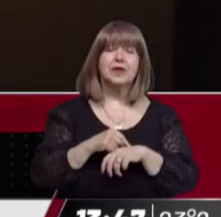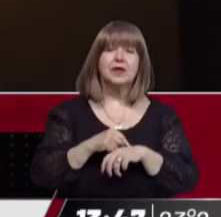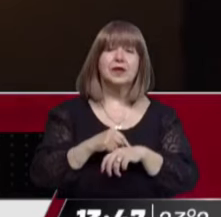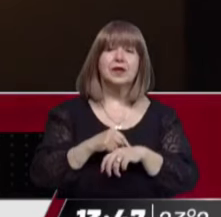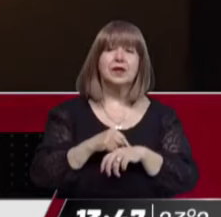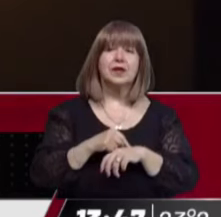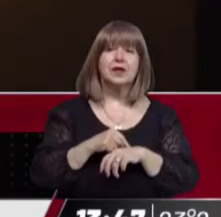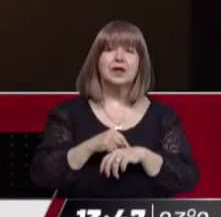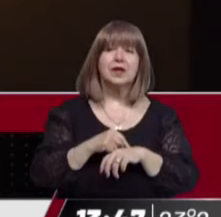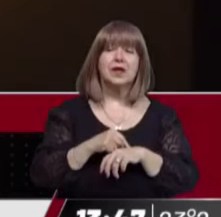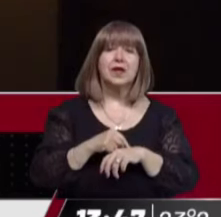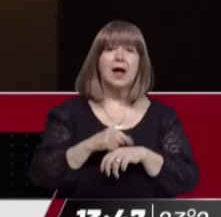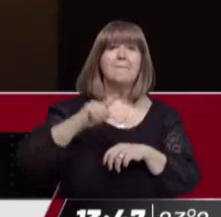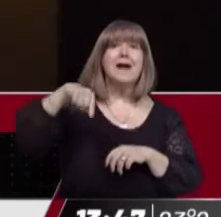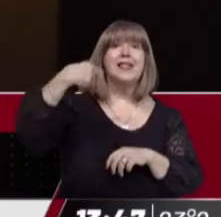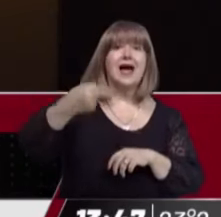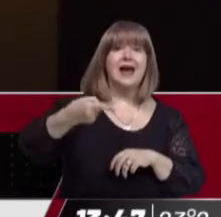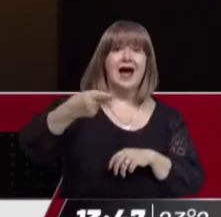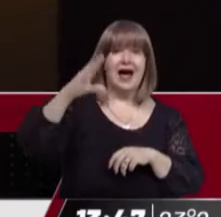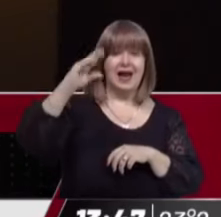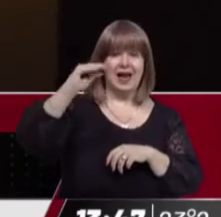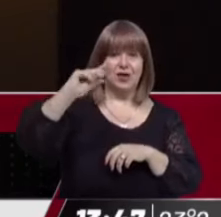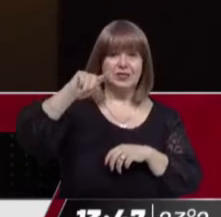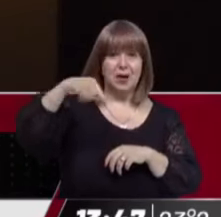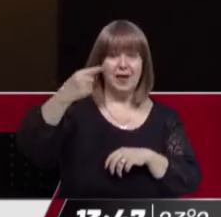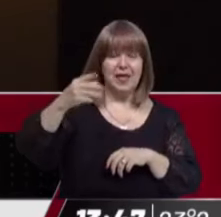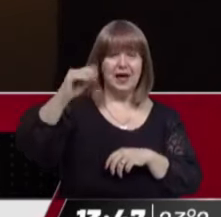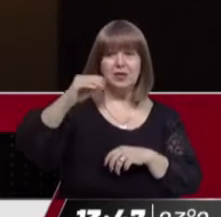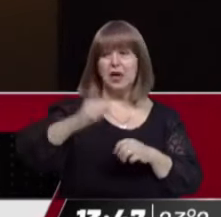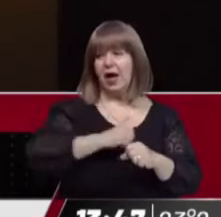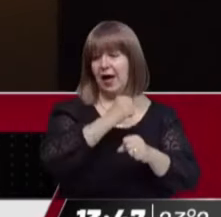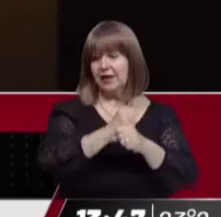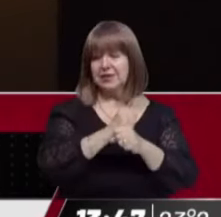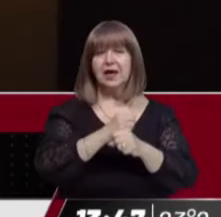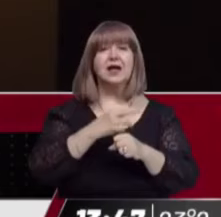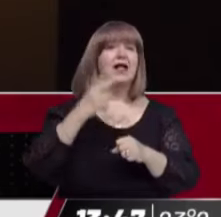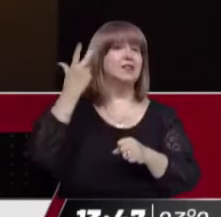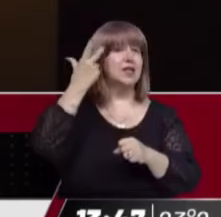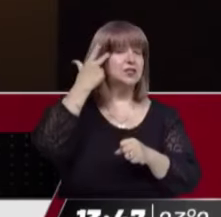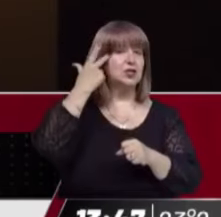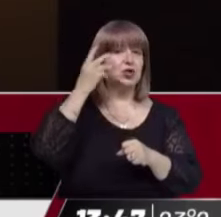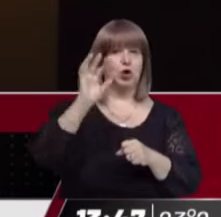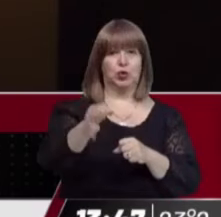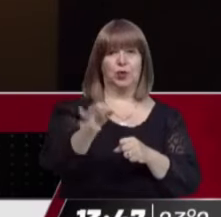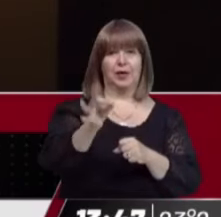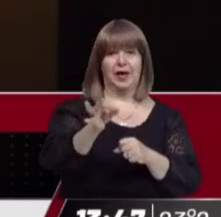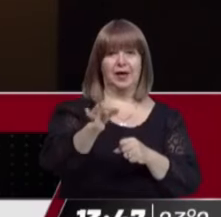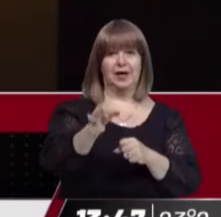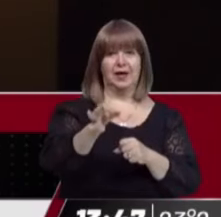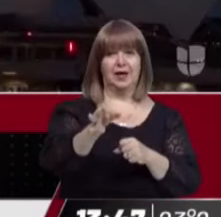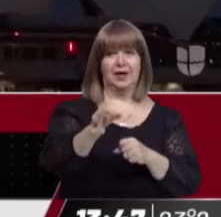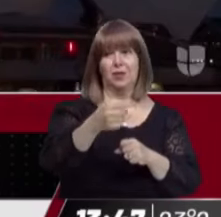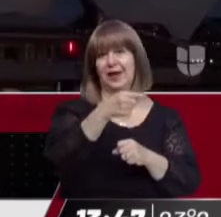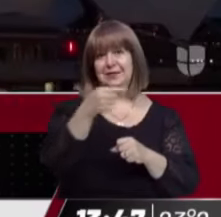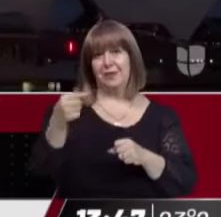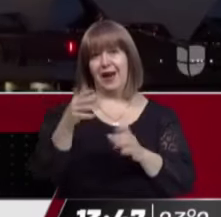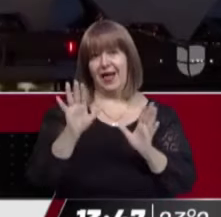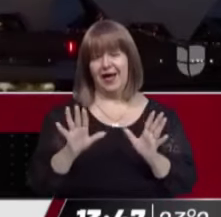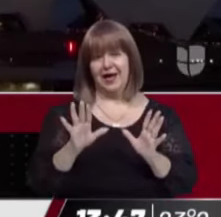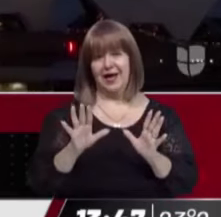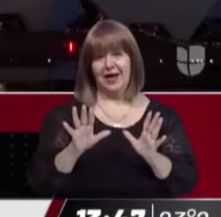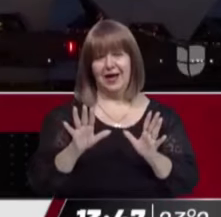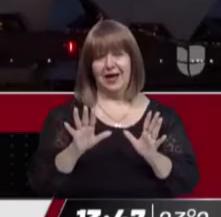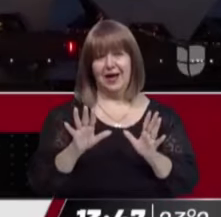pregunta. A partir de la noche de mañana hasta el 18 de octubre. Bueno, vamos a hacer... Sí dirían que es una